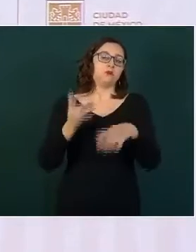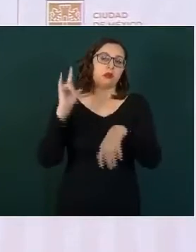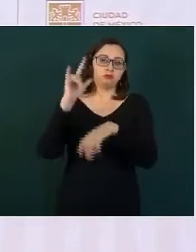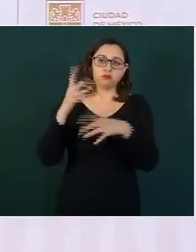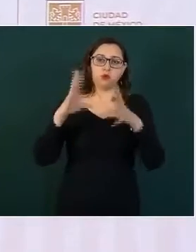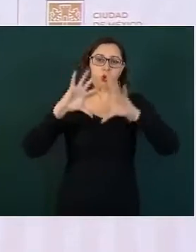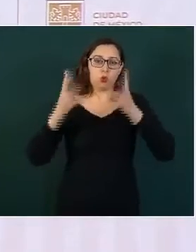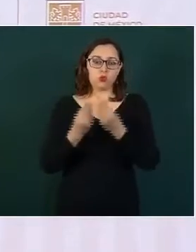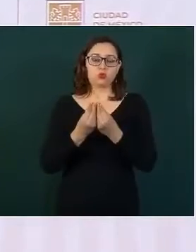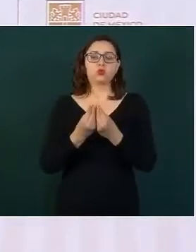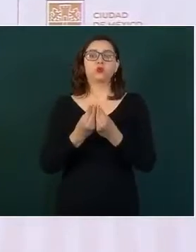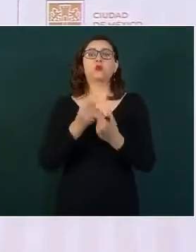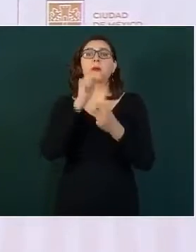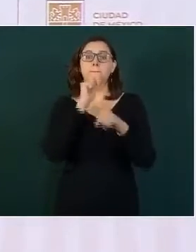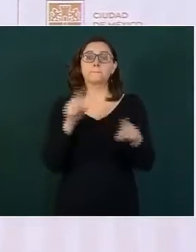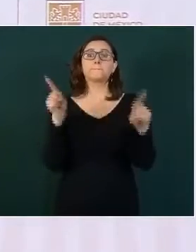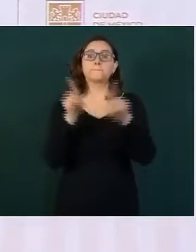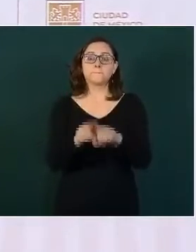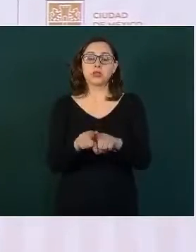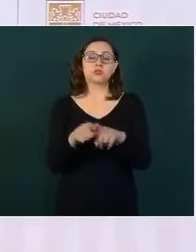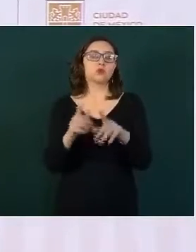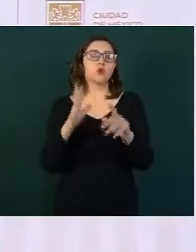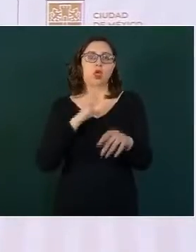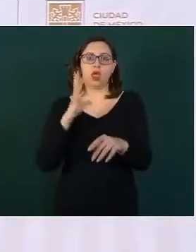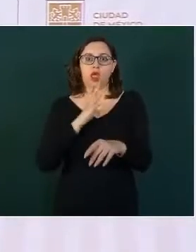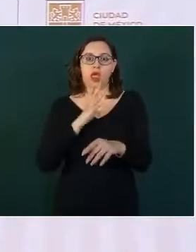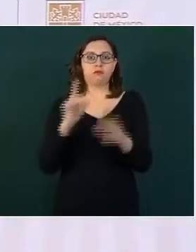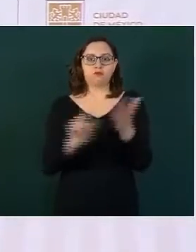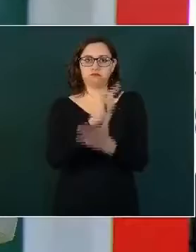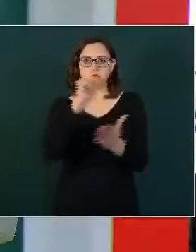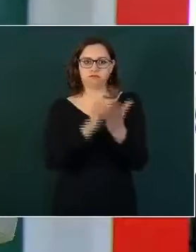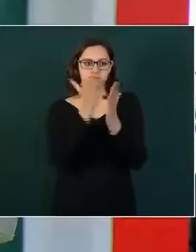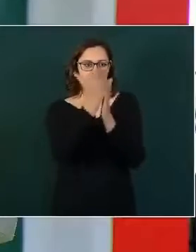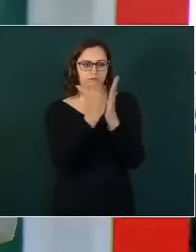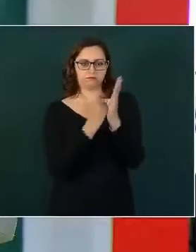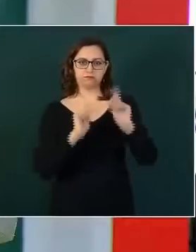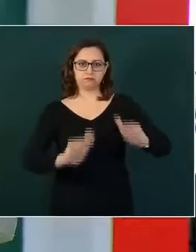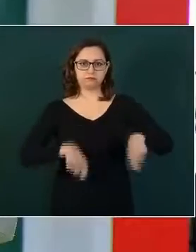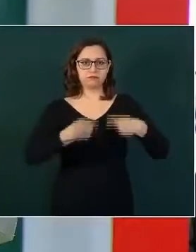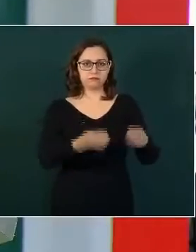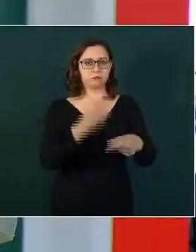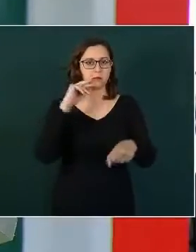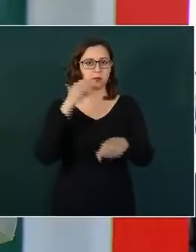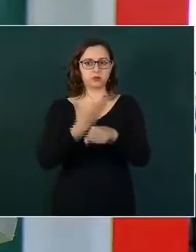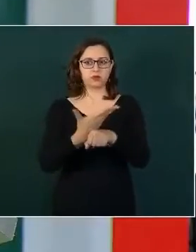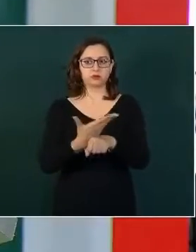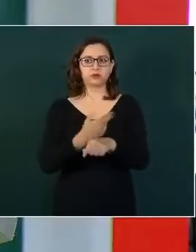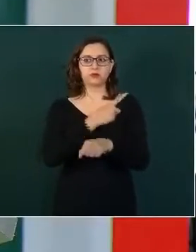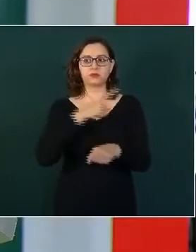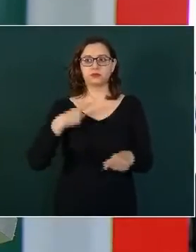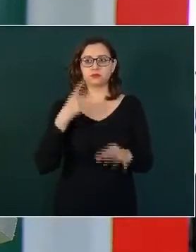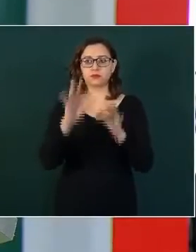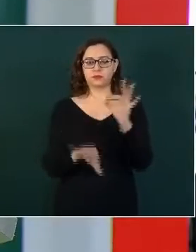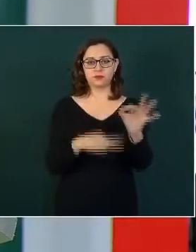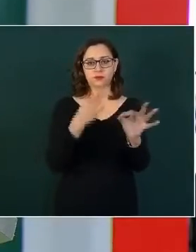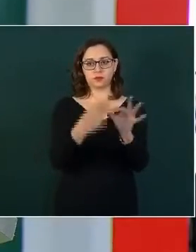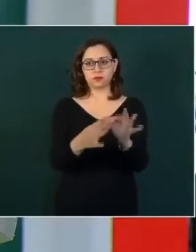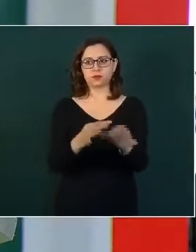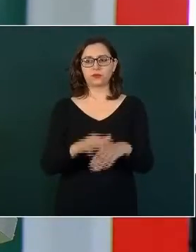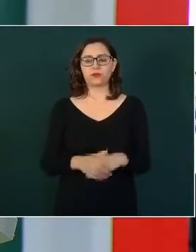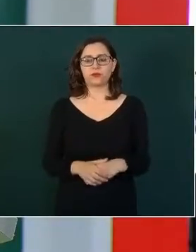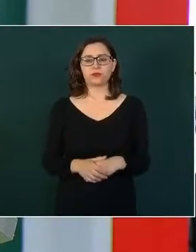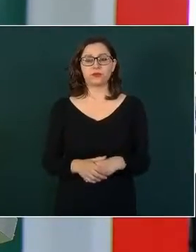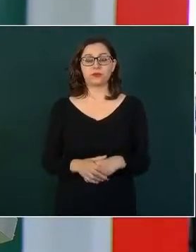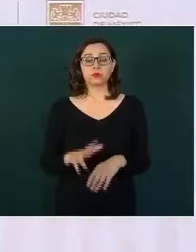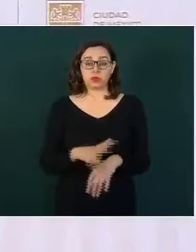del cumplimiento de las misiones generales que por ley les corresponden. Como resultado, se identificó